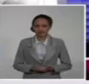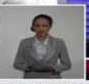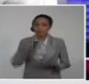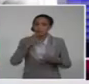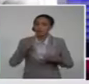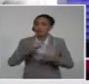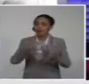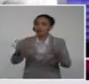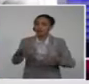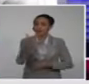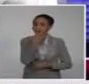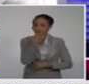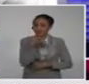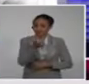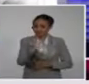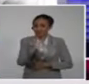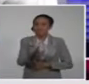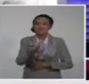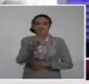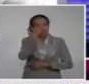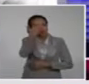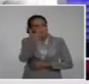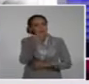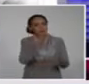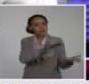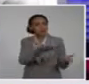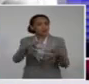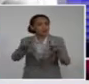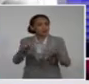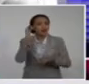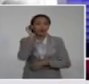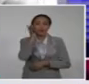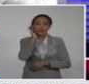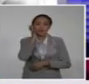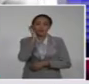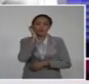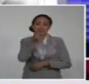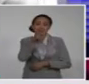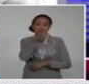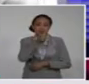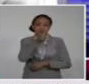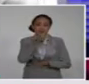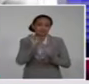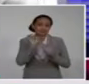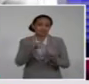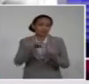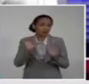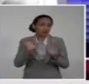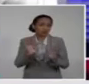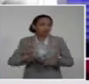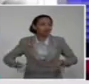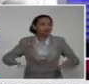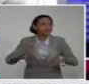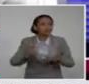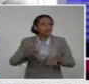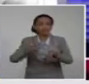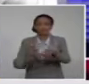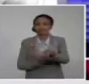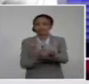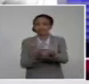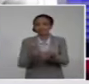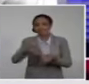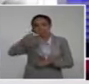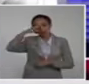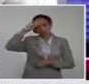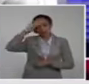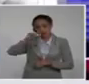buenos días, qué gusto saludarle. Bienvenido a una nueva conferencia de prensa sobre el análisis de la situación epidemiológica en el país. Hoy